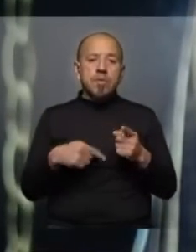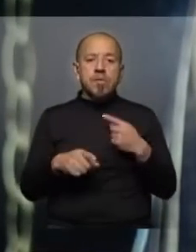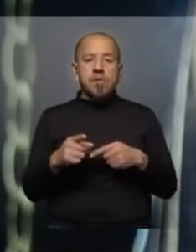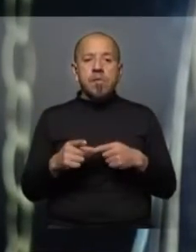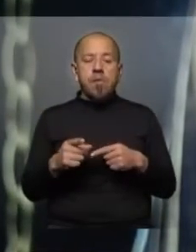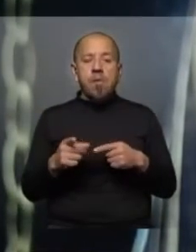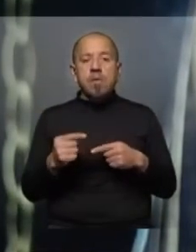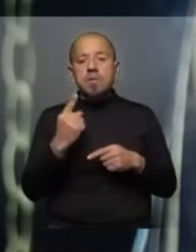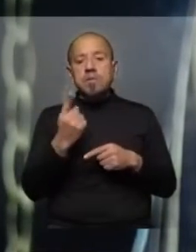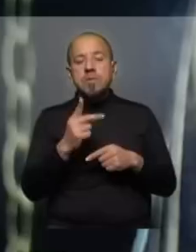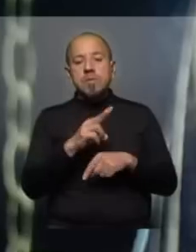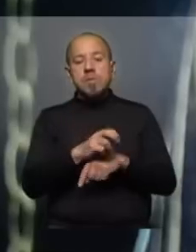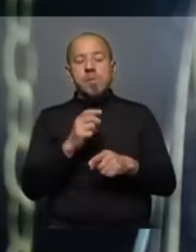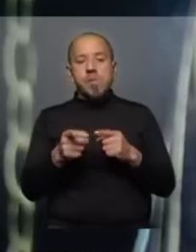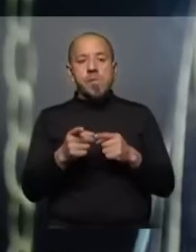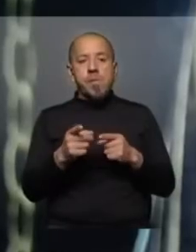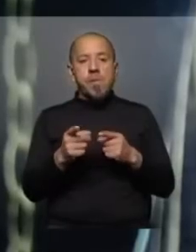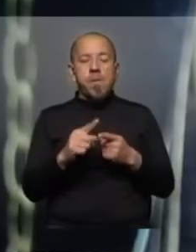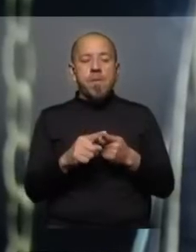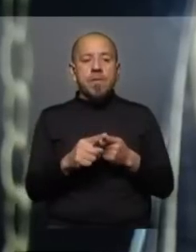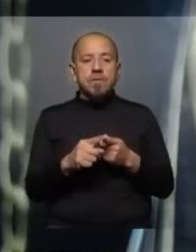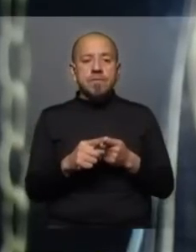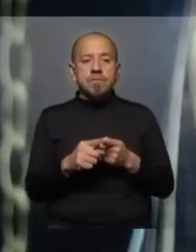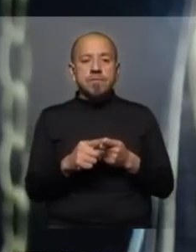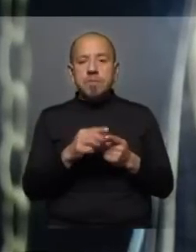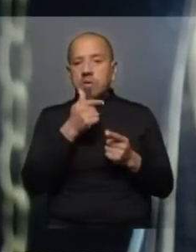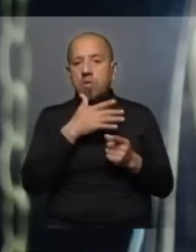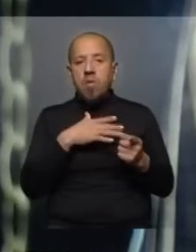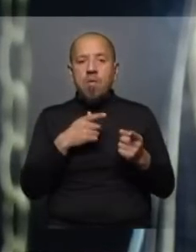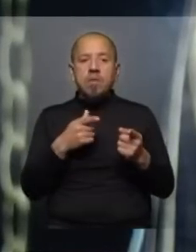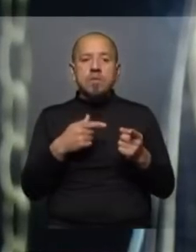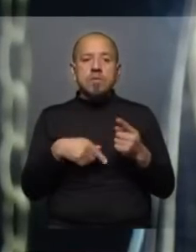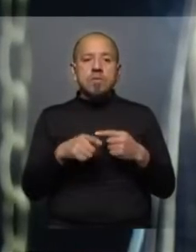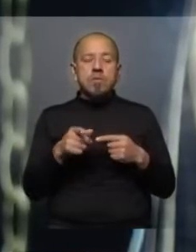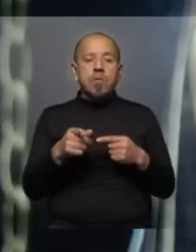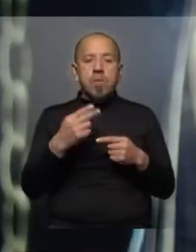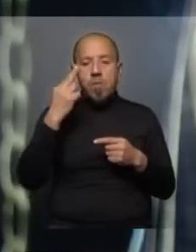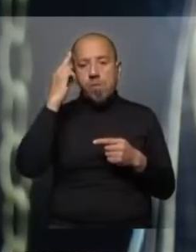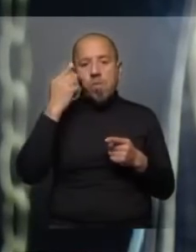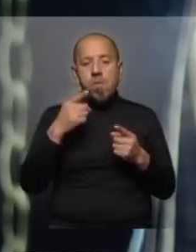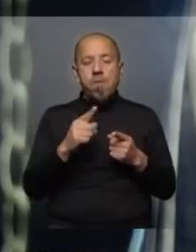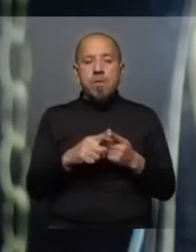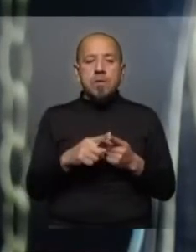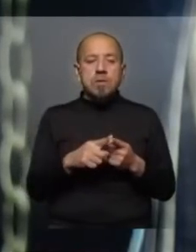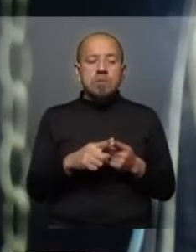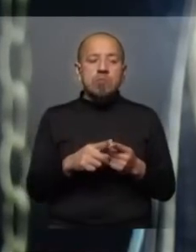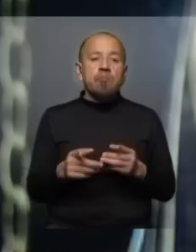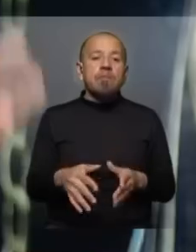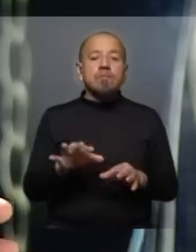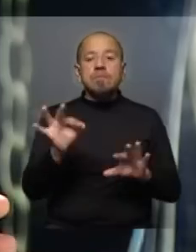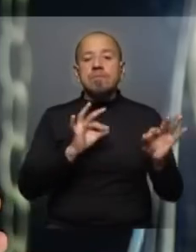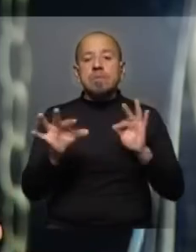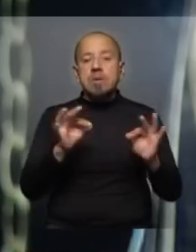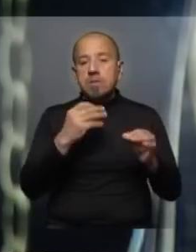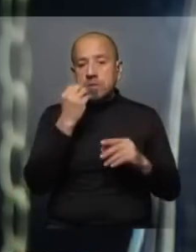una fiscal y nunca en la historia hubo una fiscal titular en el Uruguay Bueno elijamos al